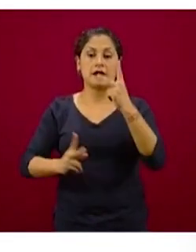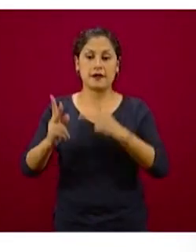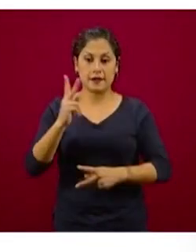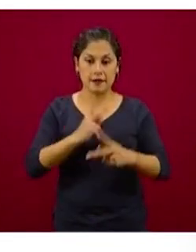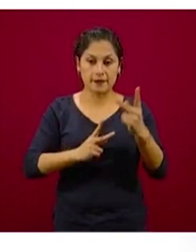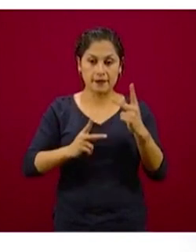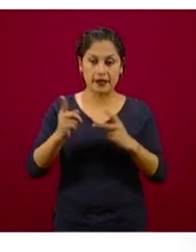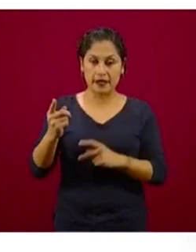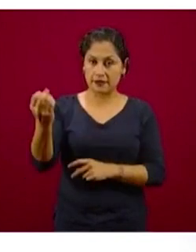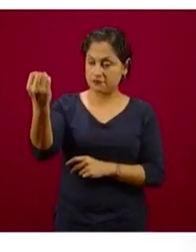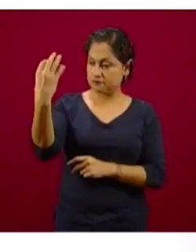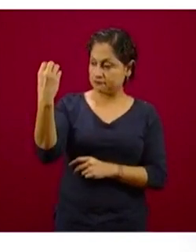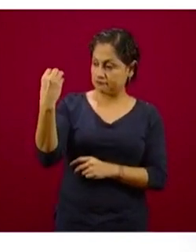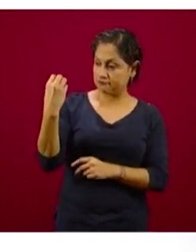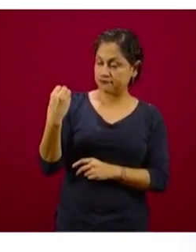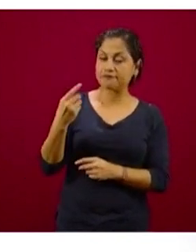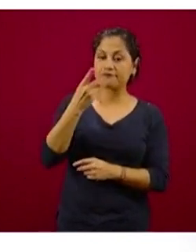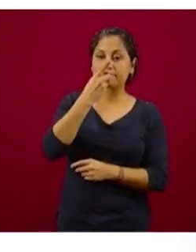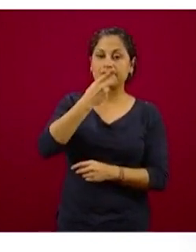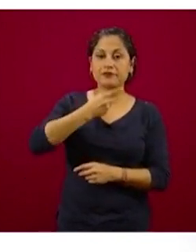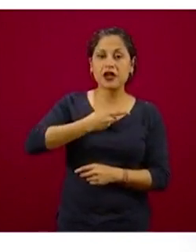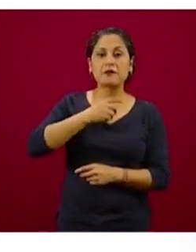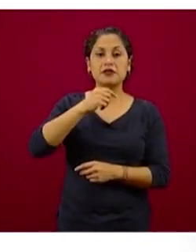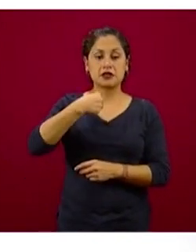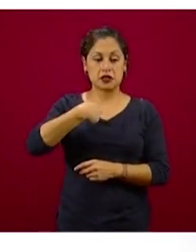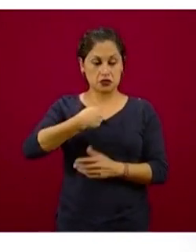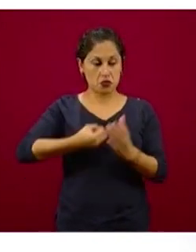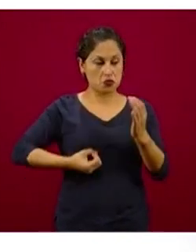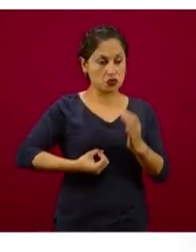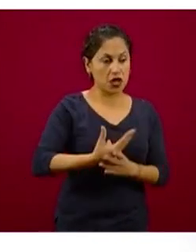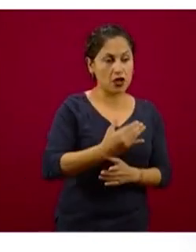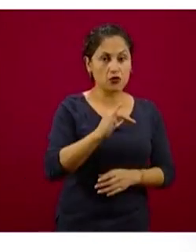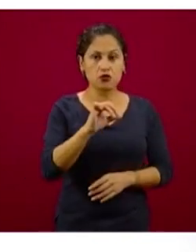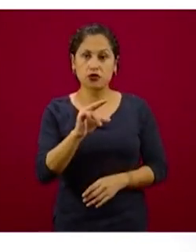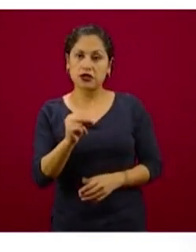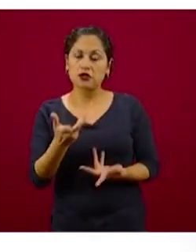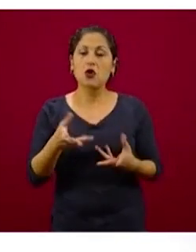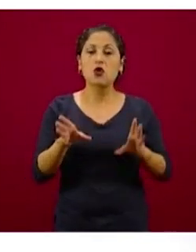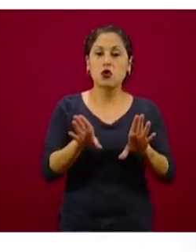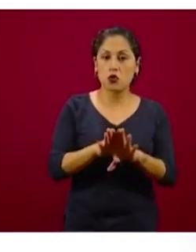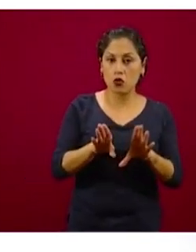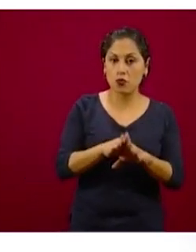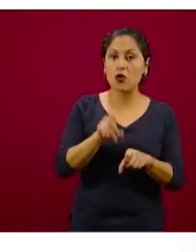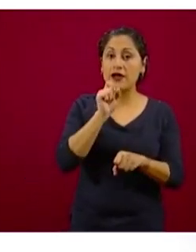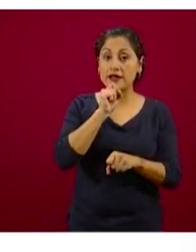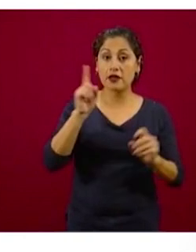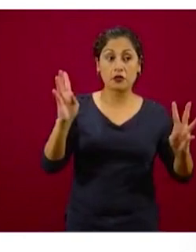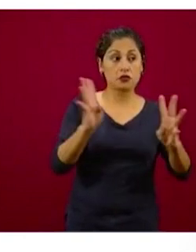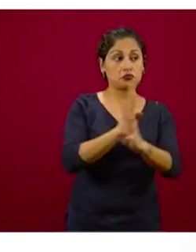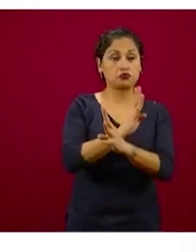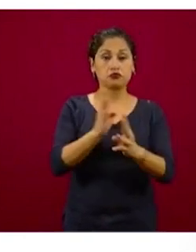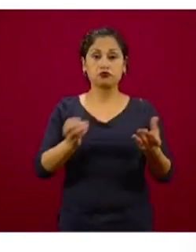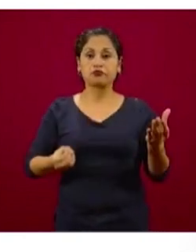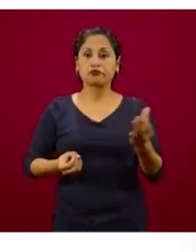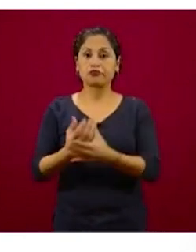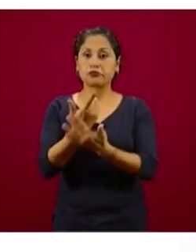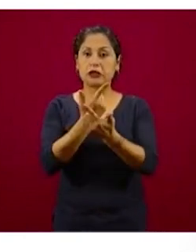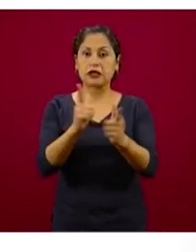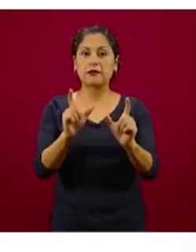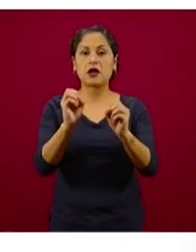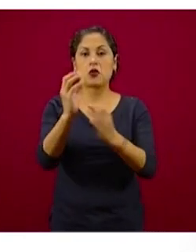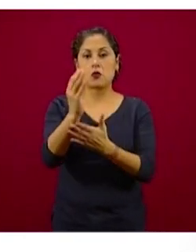salir y quién no puede salir a la calle y cuánta actividad tenemos. Entonces, esto es fundamental, porque